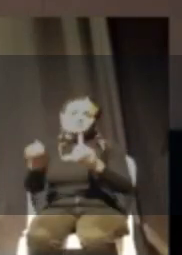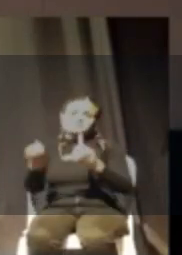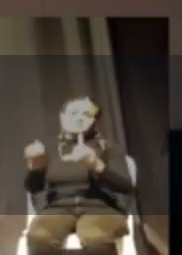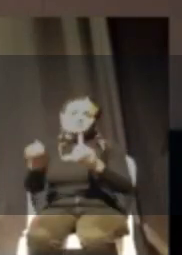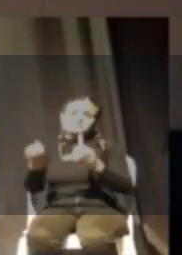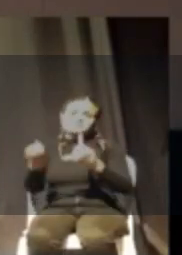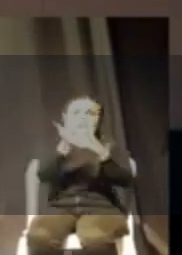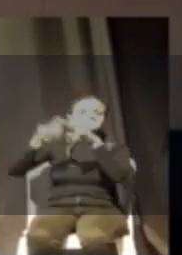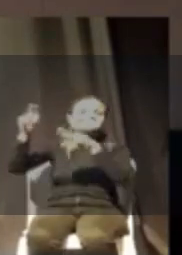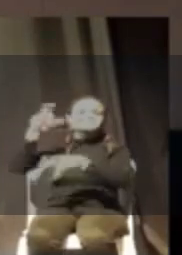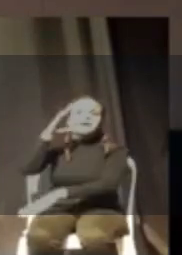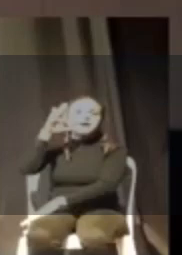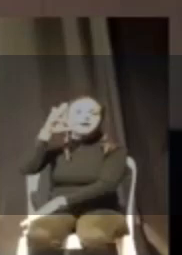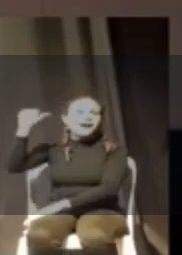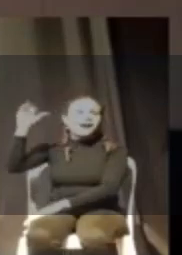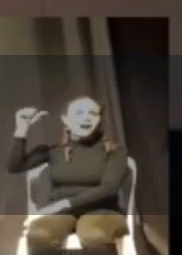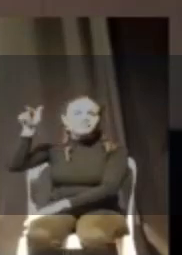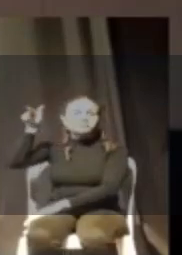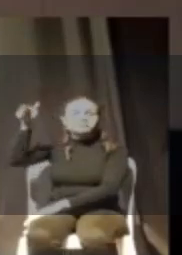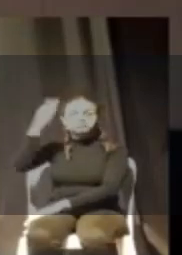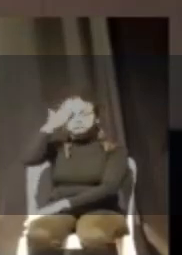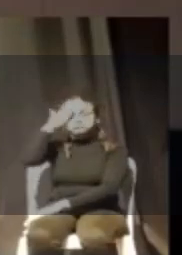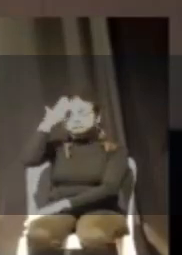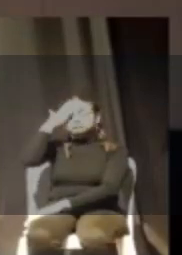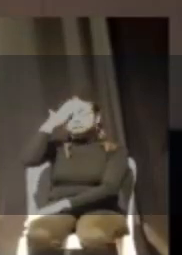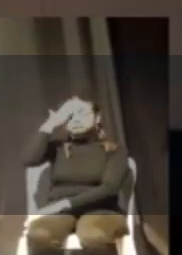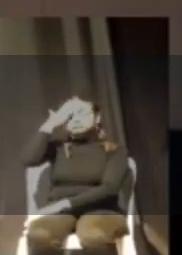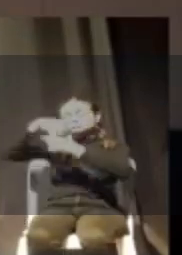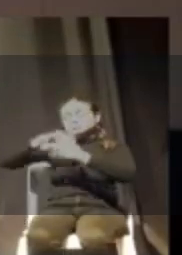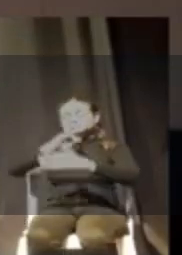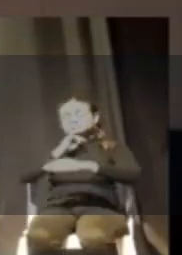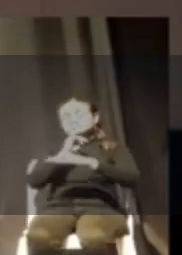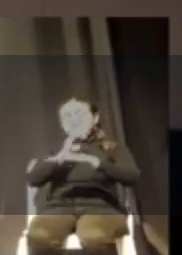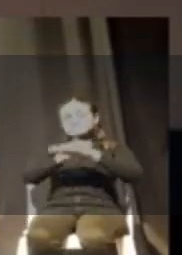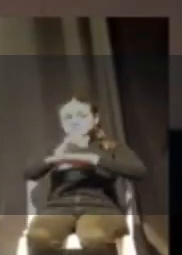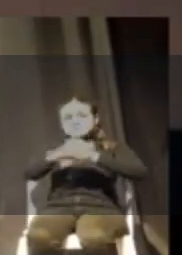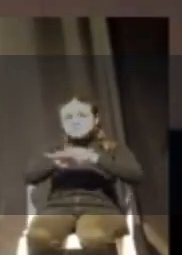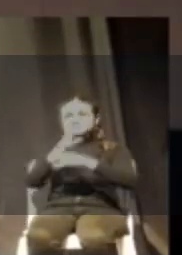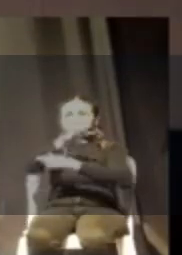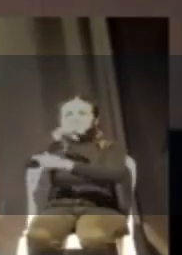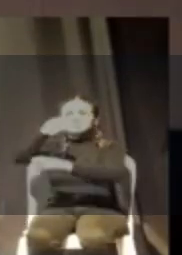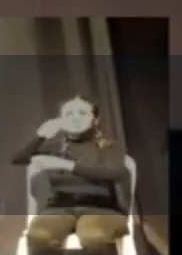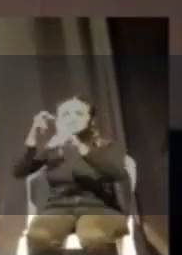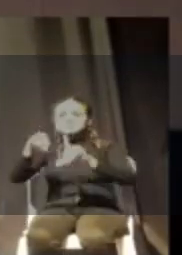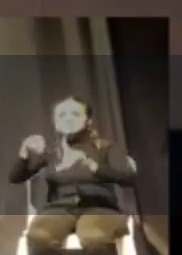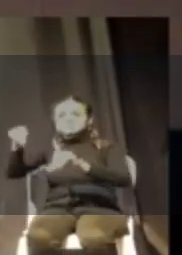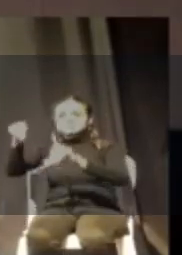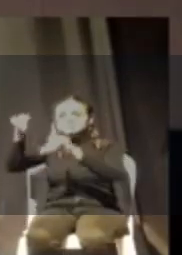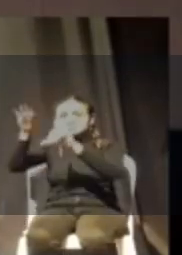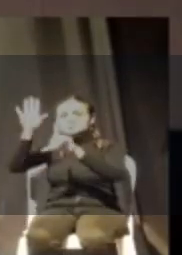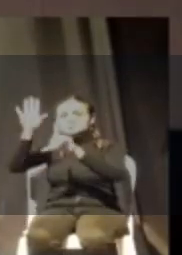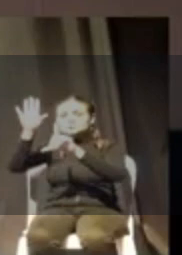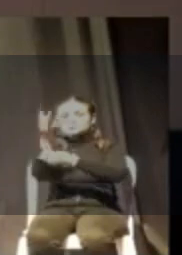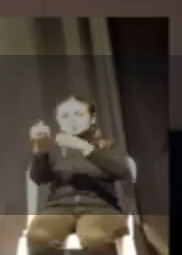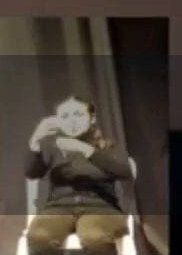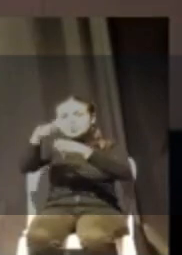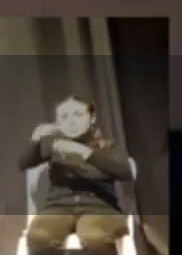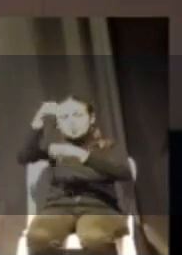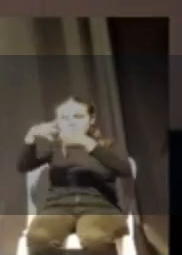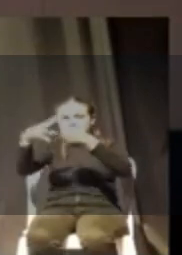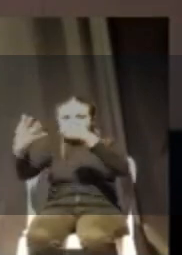enseñanza del inglés, magíster en educación de la Universidad Pontificia Bolivariana, sede Medellín, y doctor en